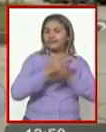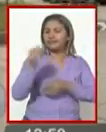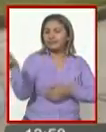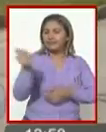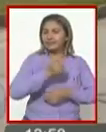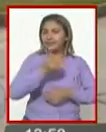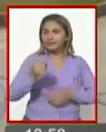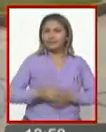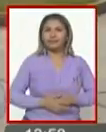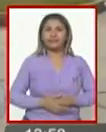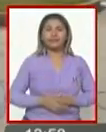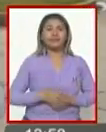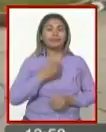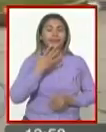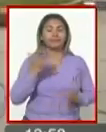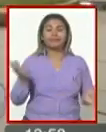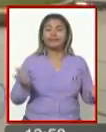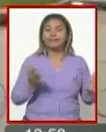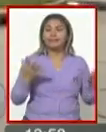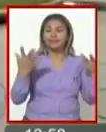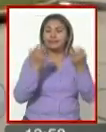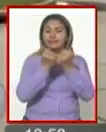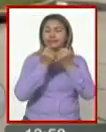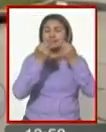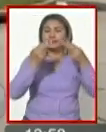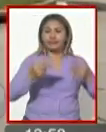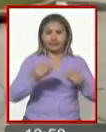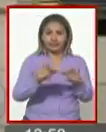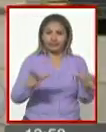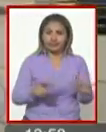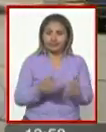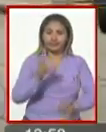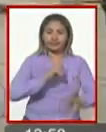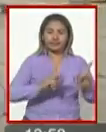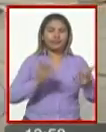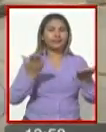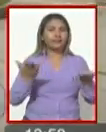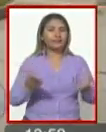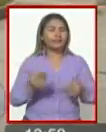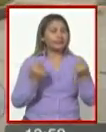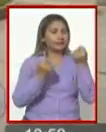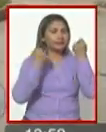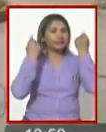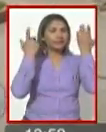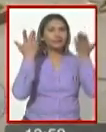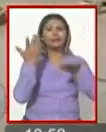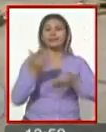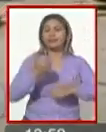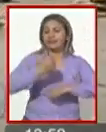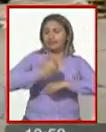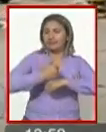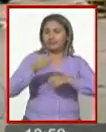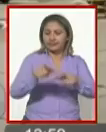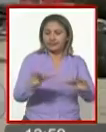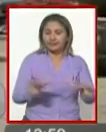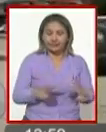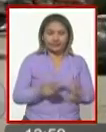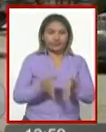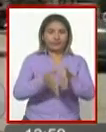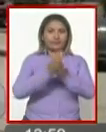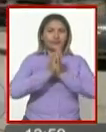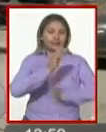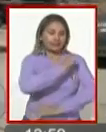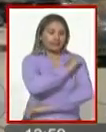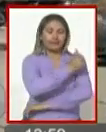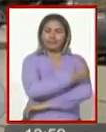tráfico vehicular y es un promotor de accidentes en la zona. Vecinos que se encuentran sorprendidos de que esté ubicado en este lugar piden